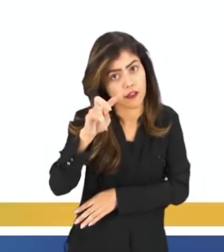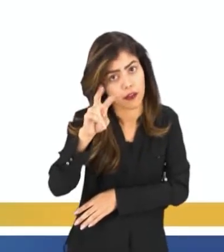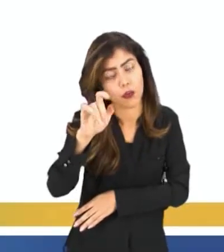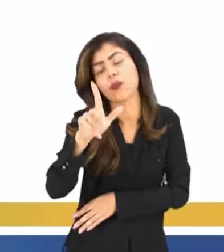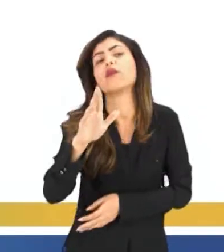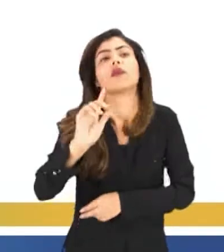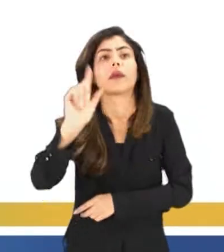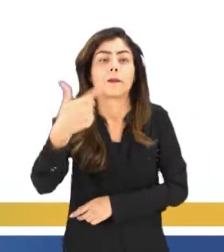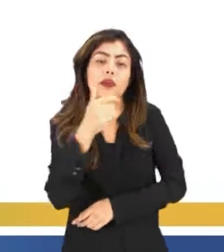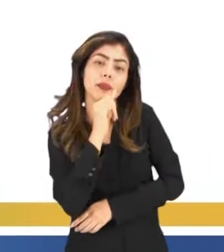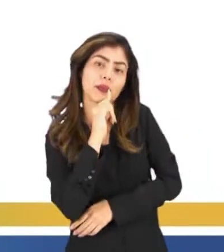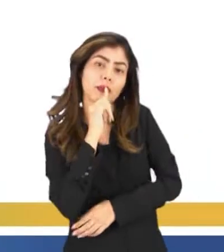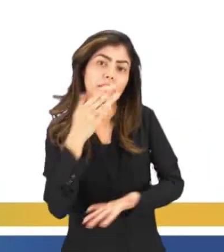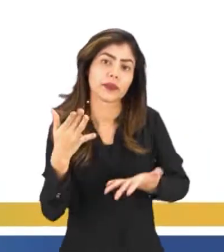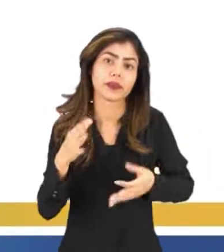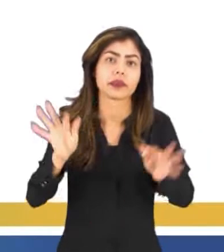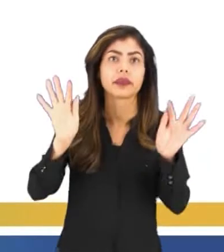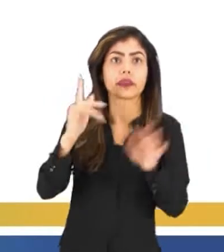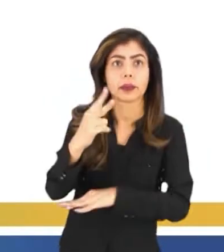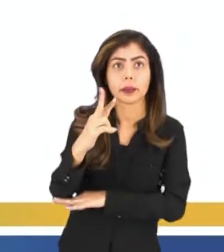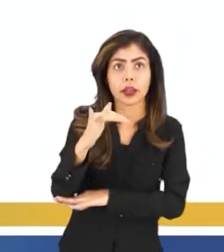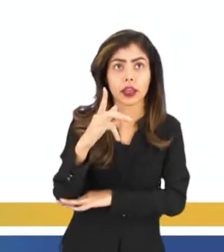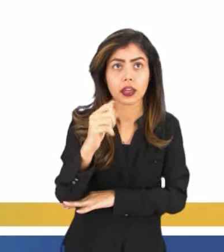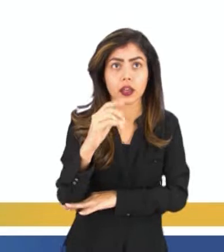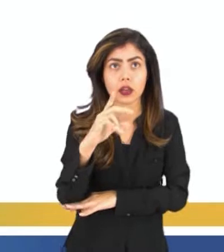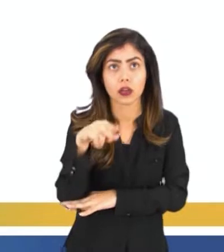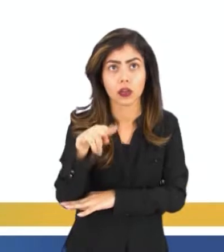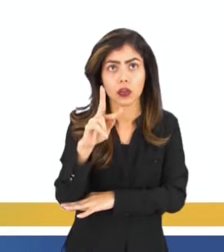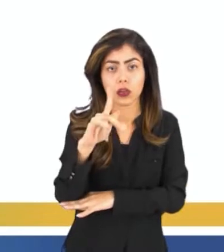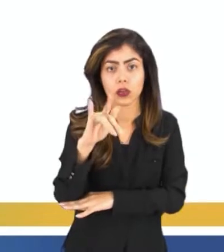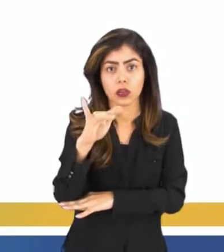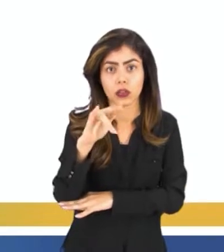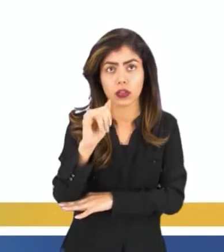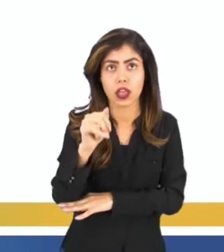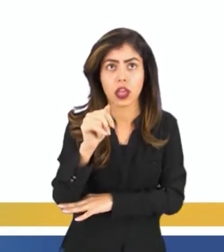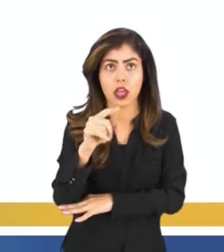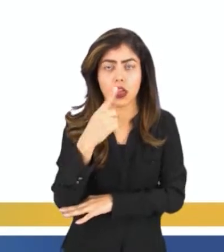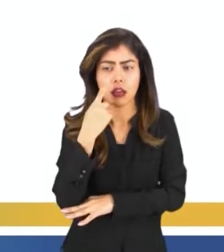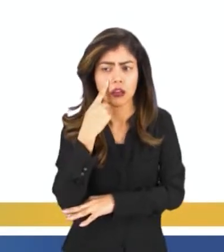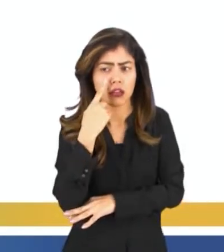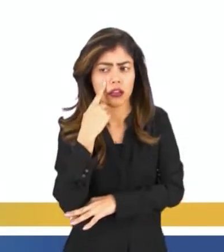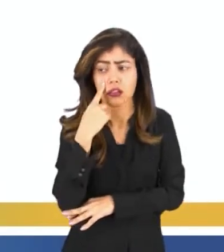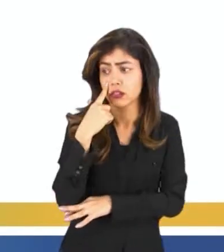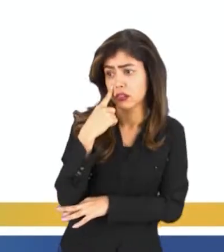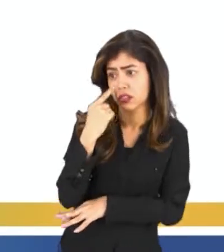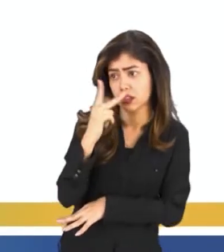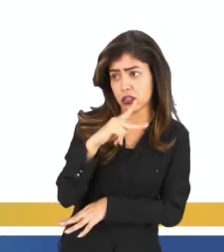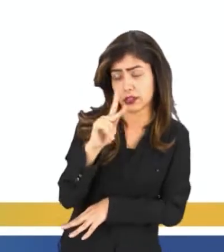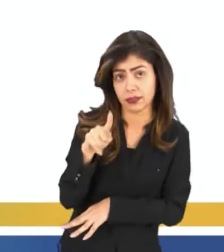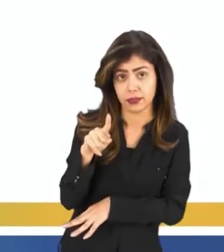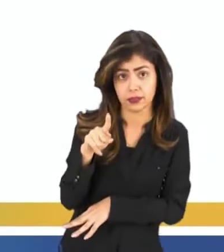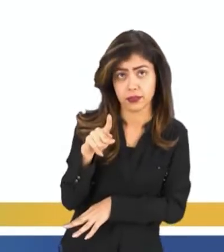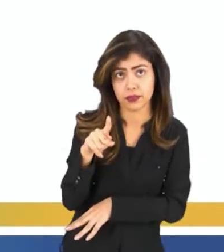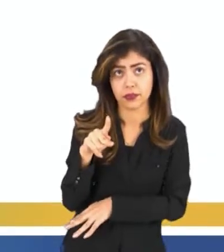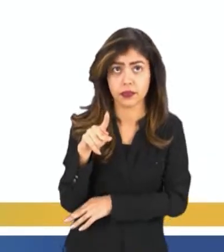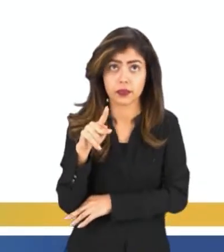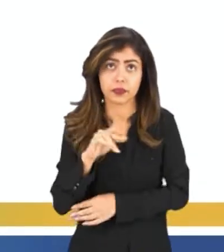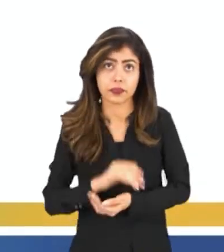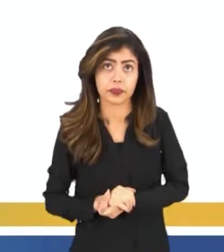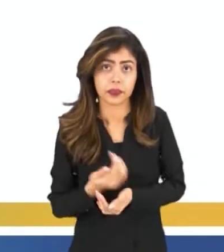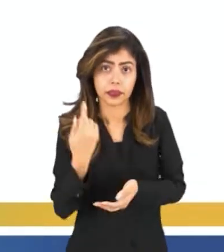próxima para concluir he recibido para el profesor del